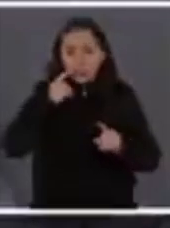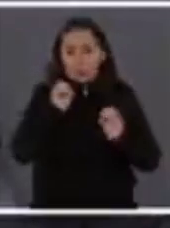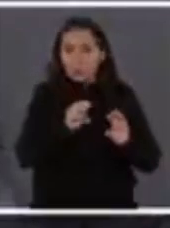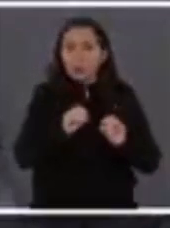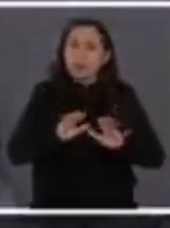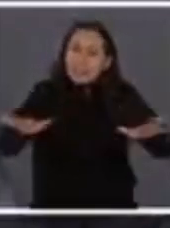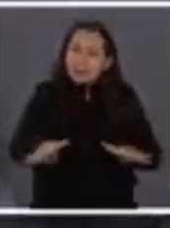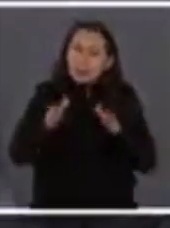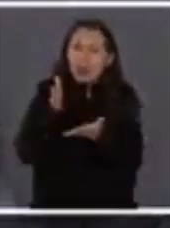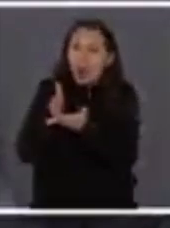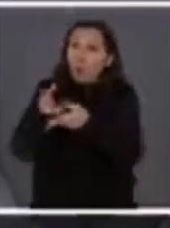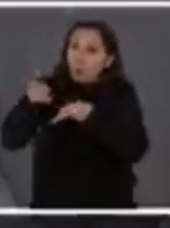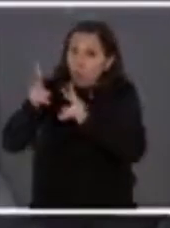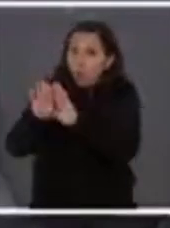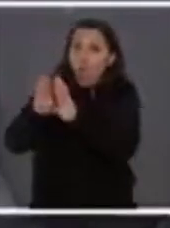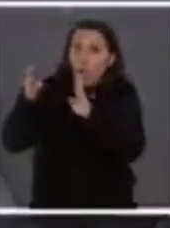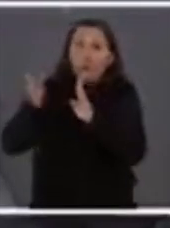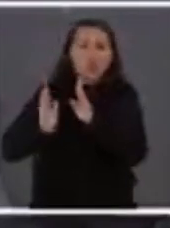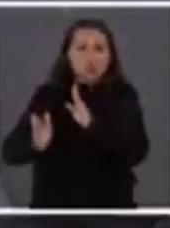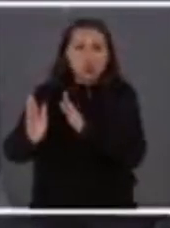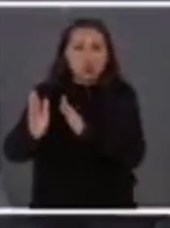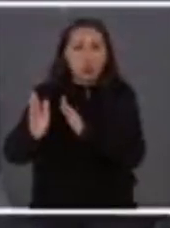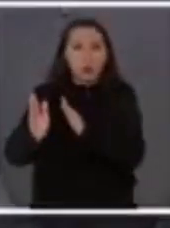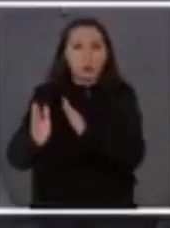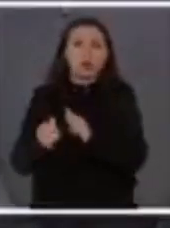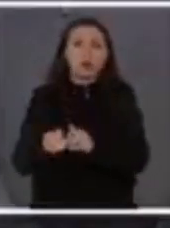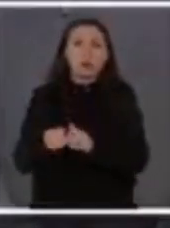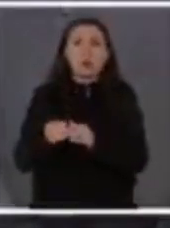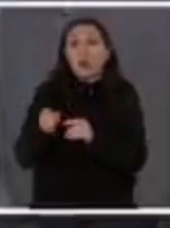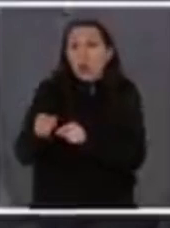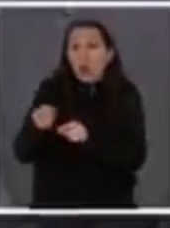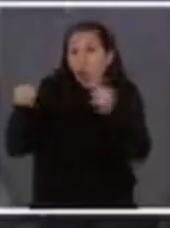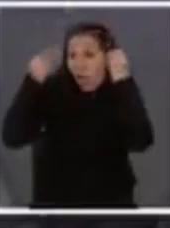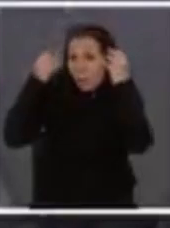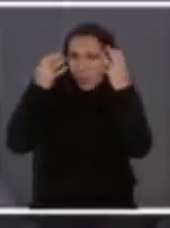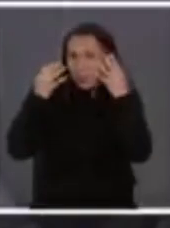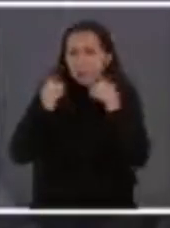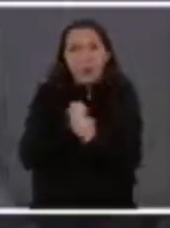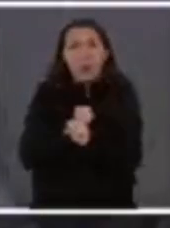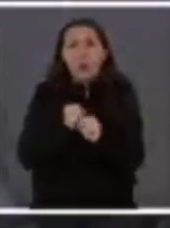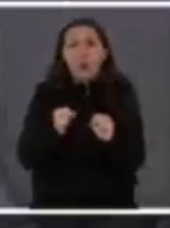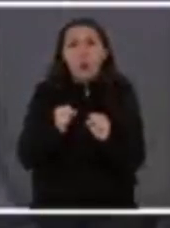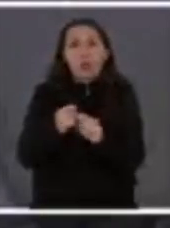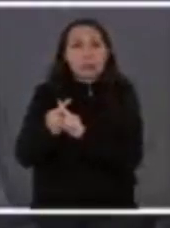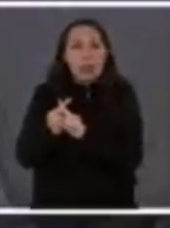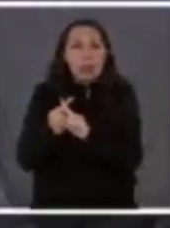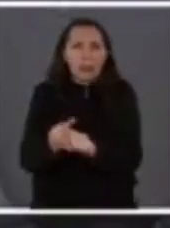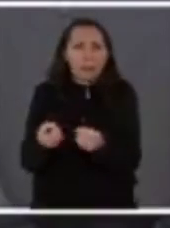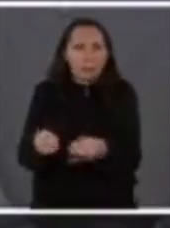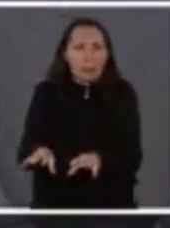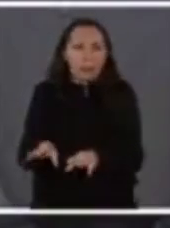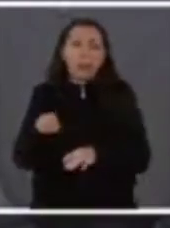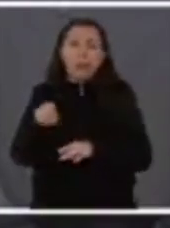para que los colegios que puedan estar abiertos se mantengan abiertos. Porque el aprendizaje no podemos sacrificarlo.